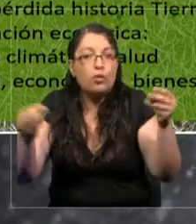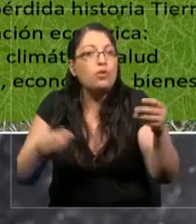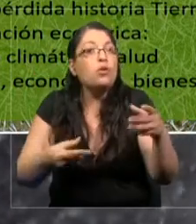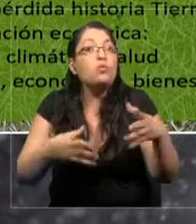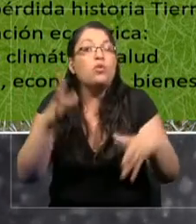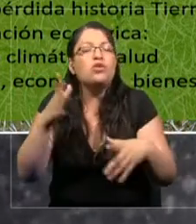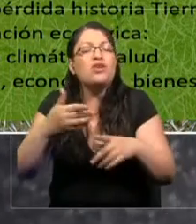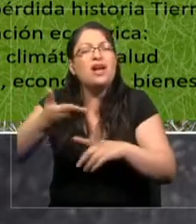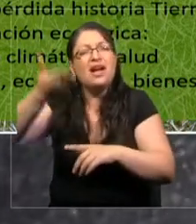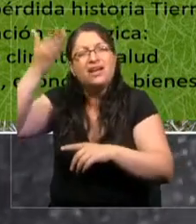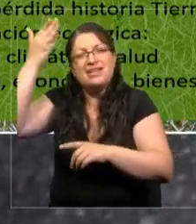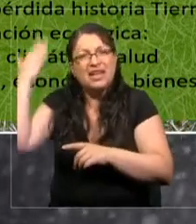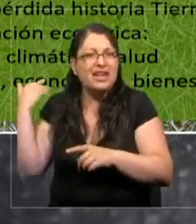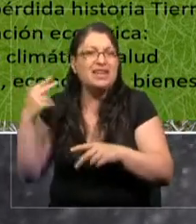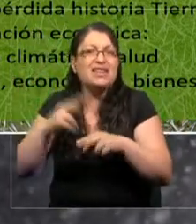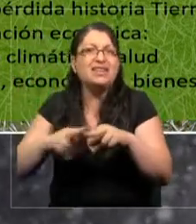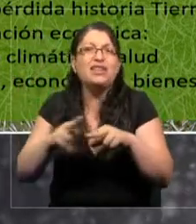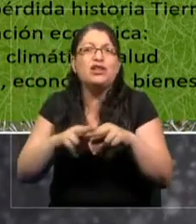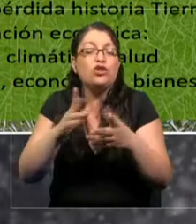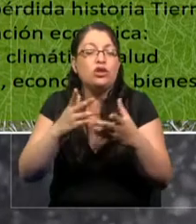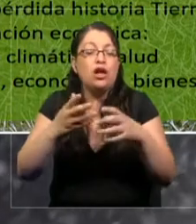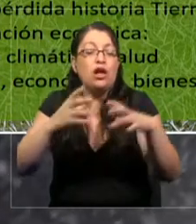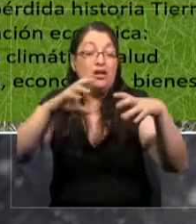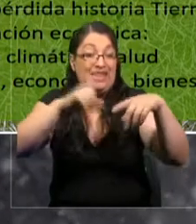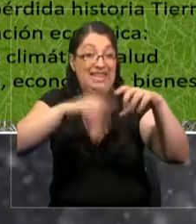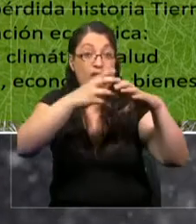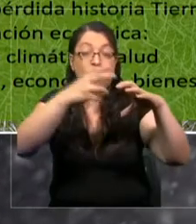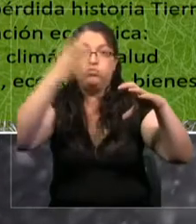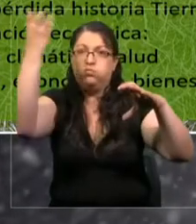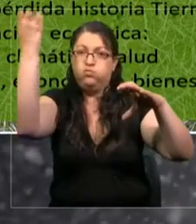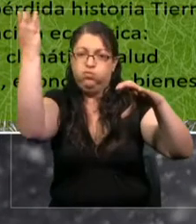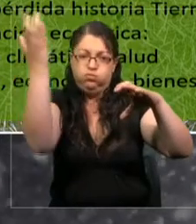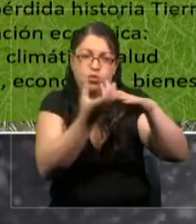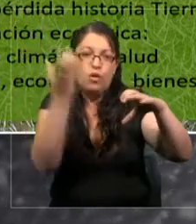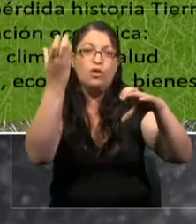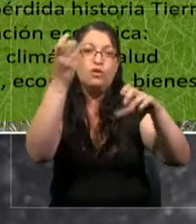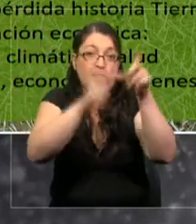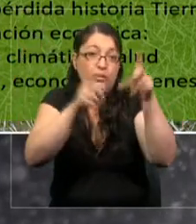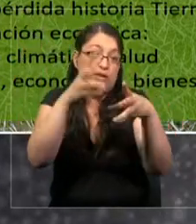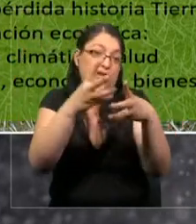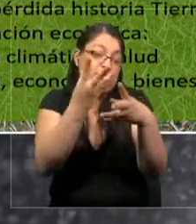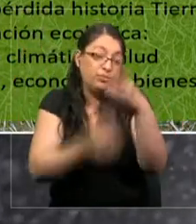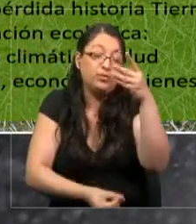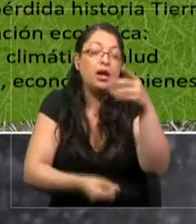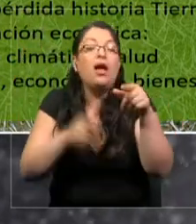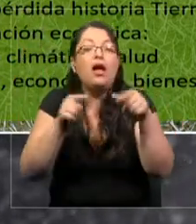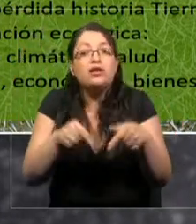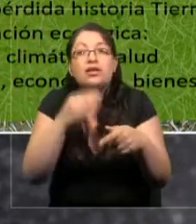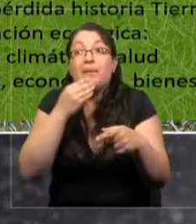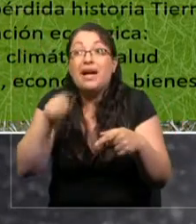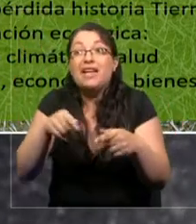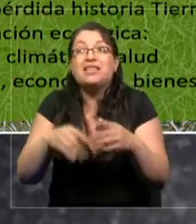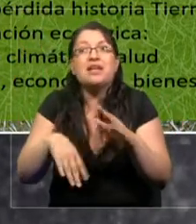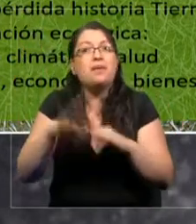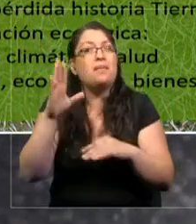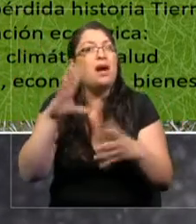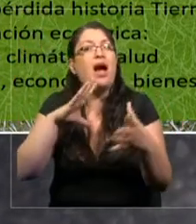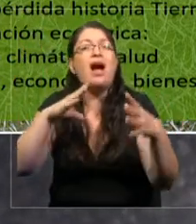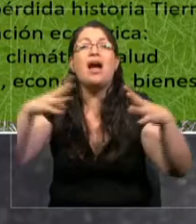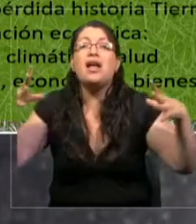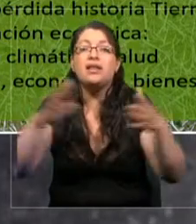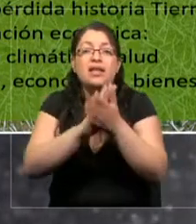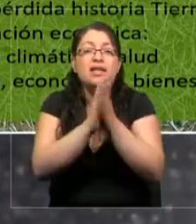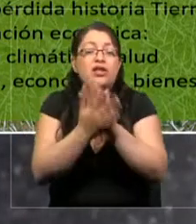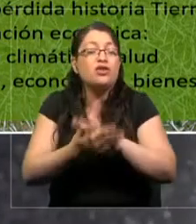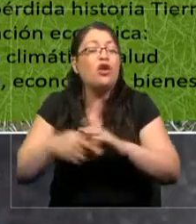generada por el meteorito esta extinción que hoy día estamos enfrentando es la más grande en toda la historia de